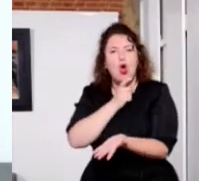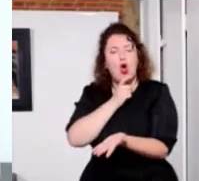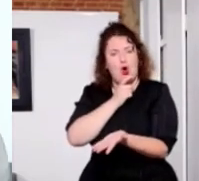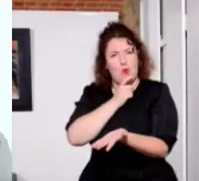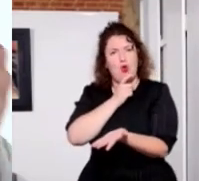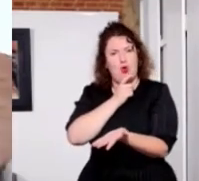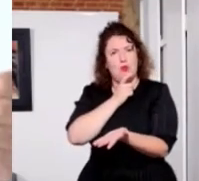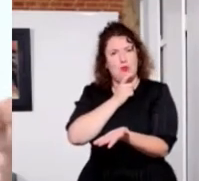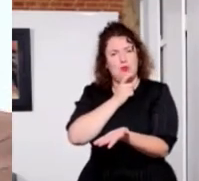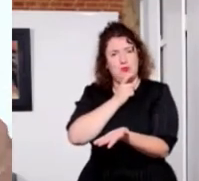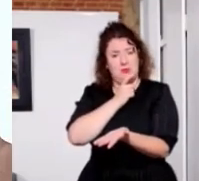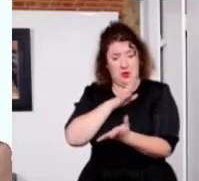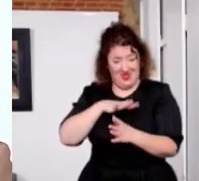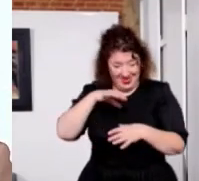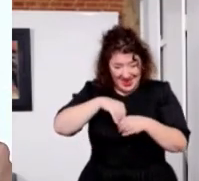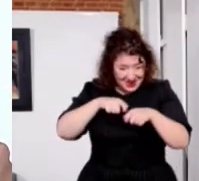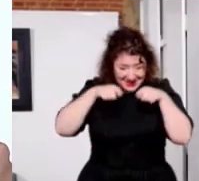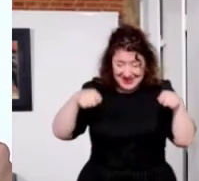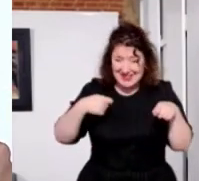aquello que nosotros no estamos viviendo?